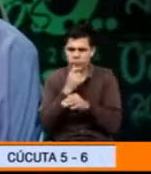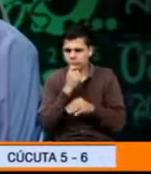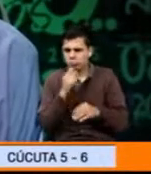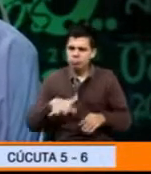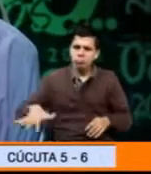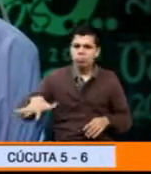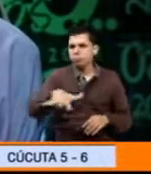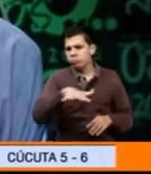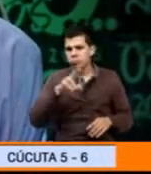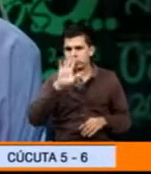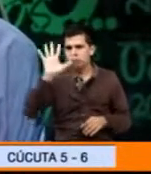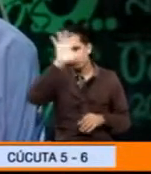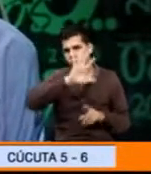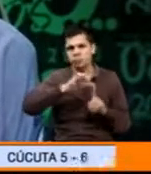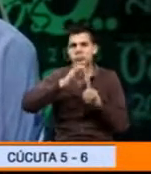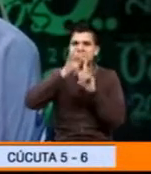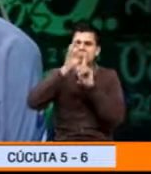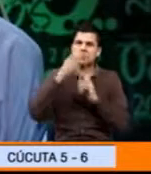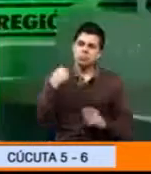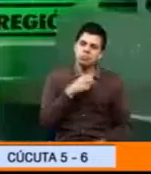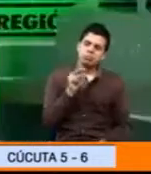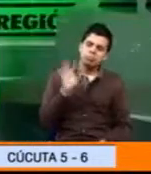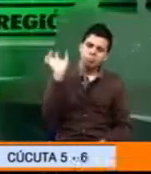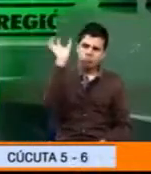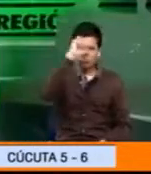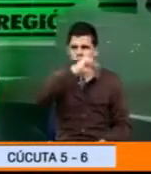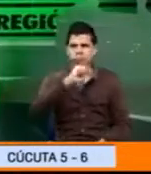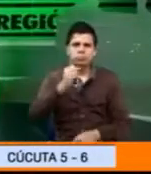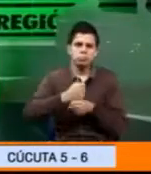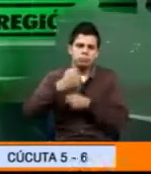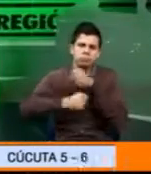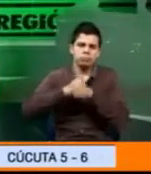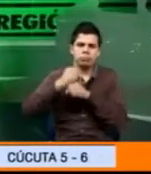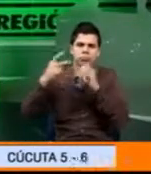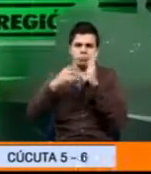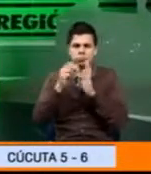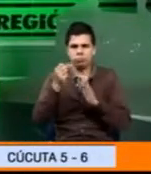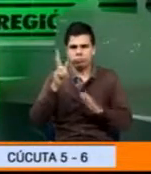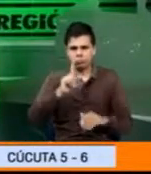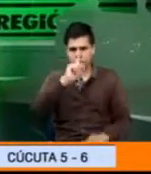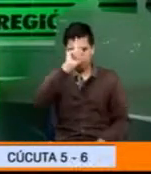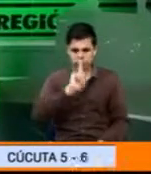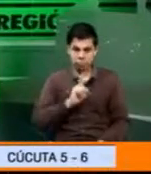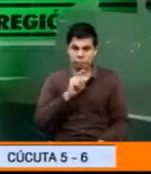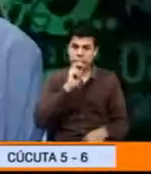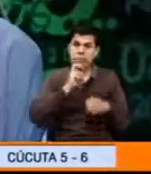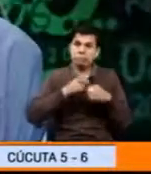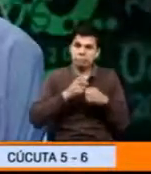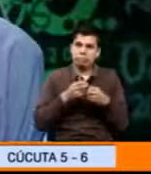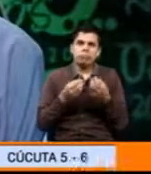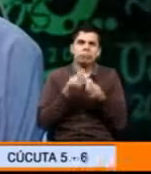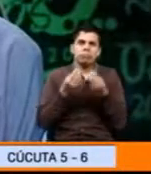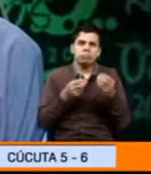Parque Nacional. Hemos podido, desde el año 2013 se tomó una decisión que tuvo un costo político muy alto y es cerrar la